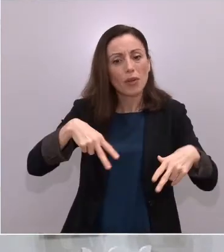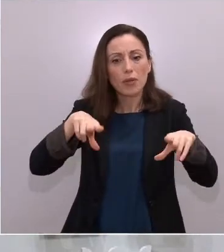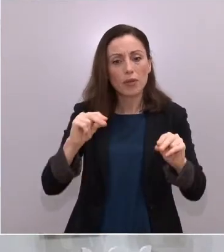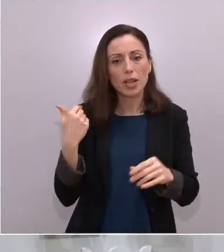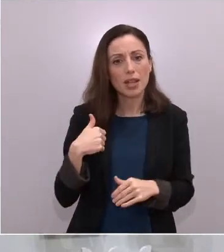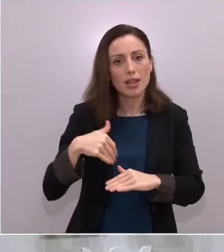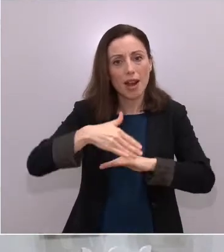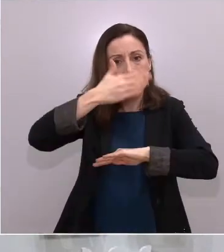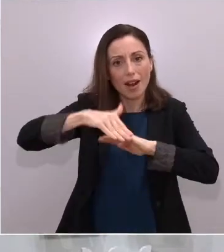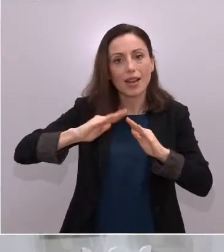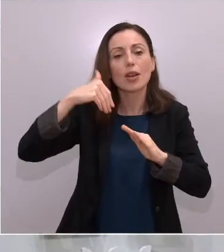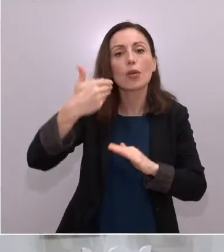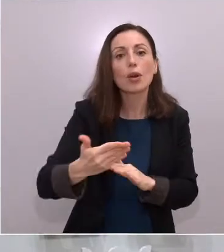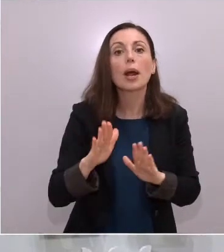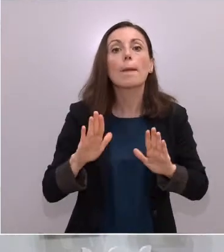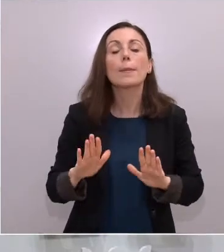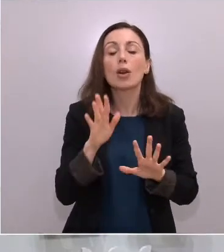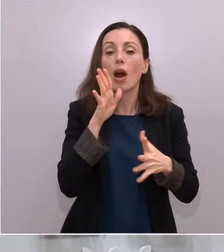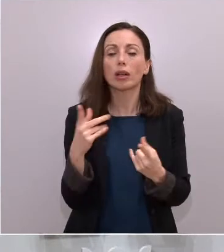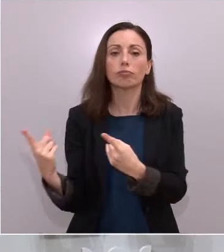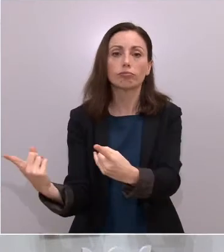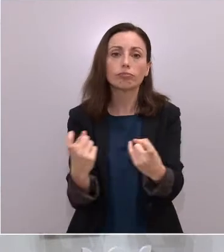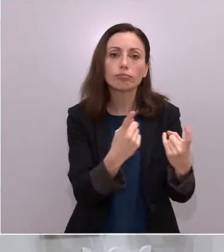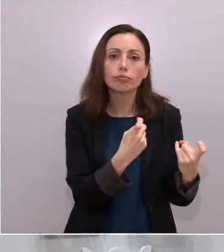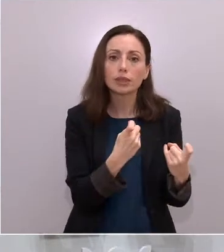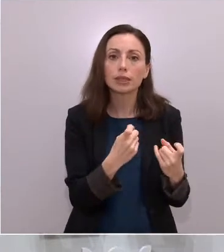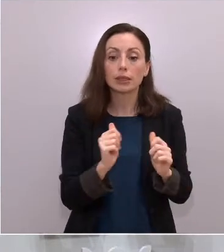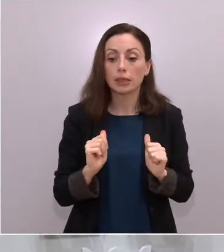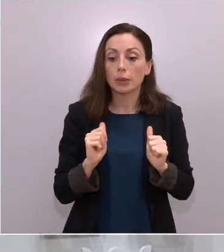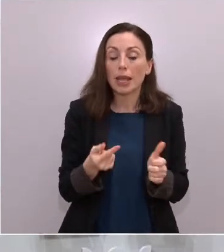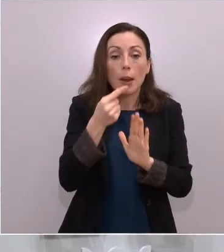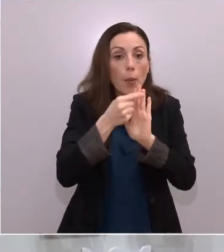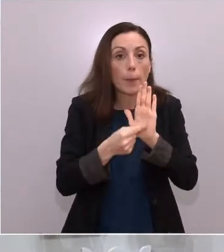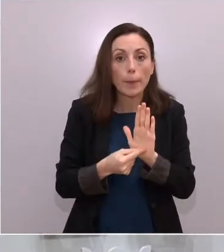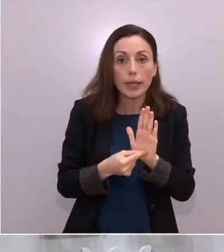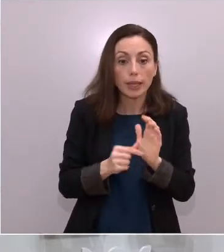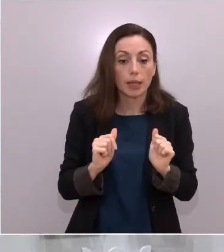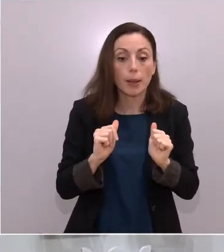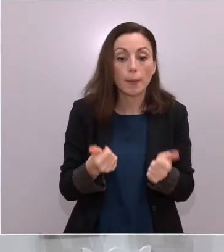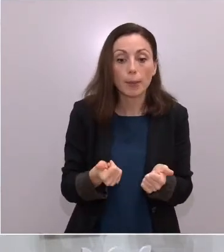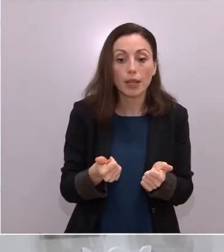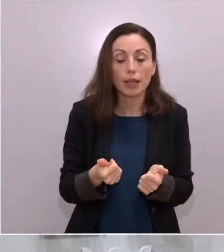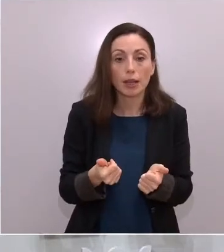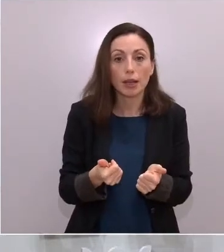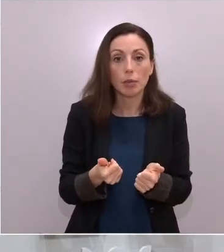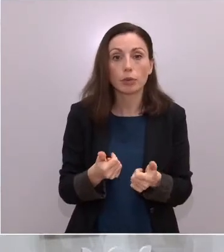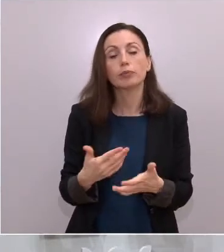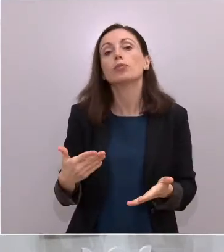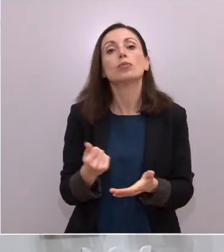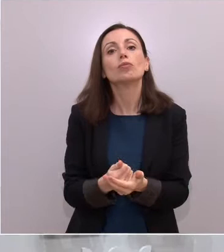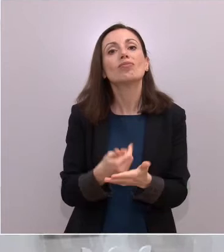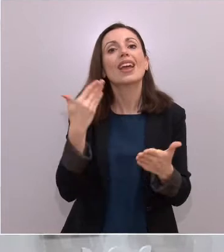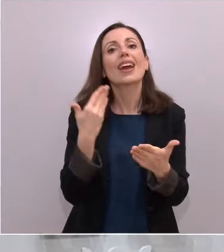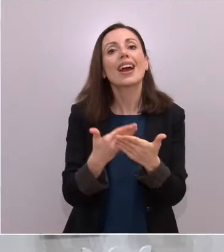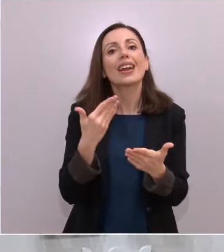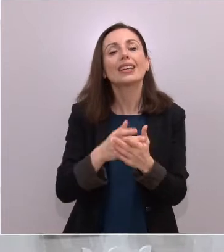es absolutamente necesario que la puesta en marcha de cualquier medida tenga como elemento común garantizar